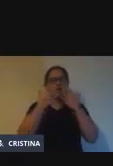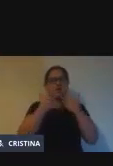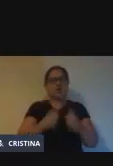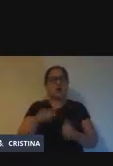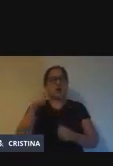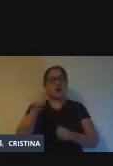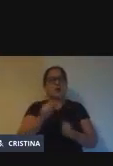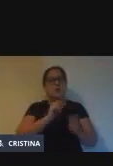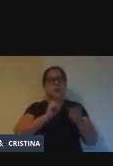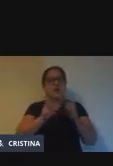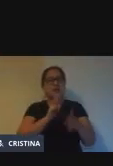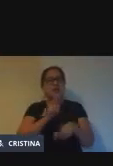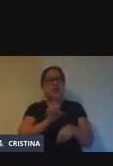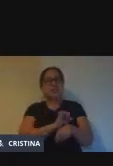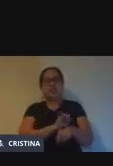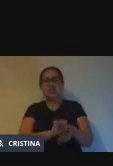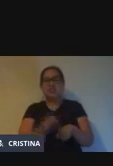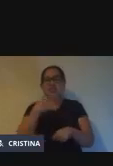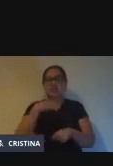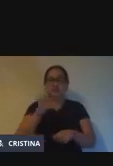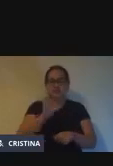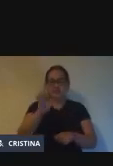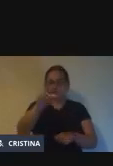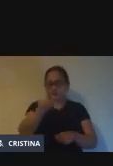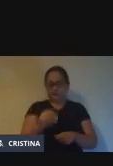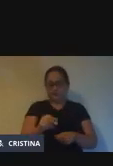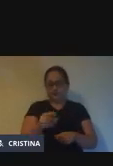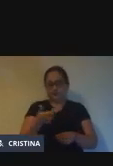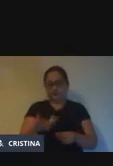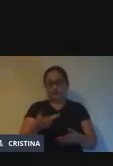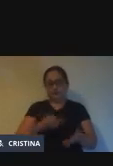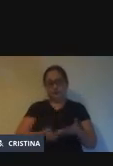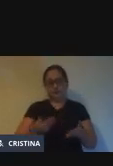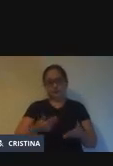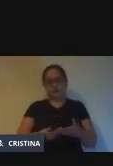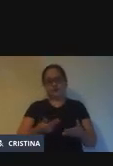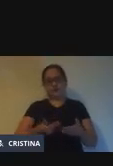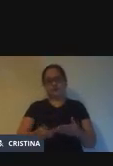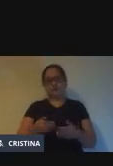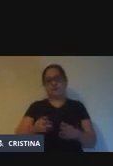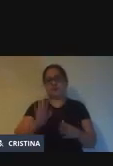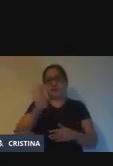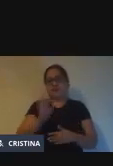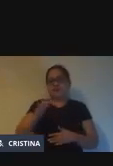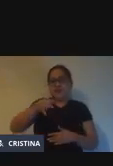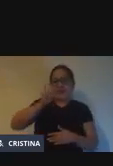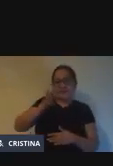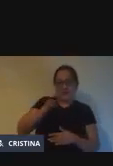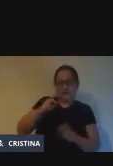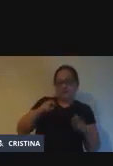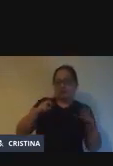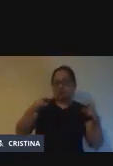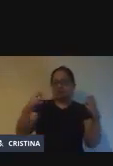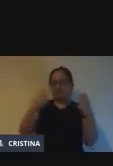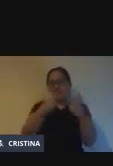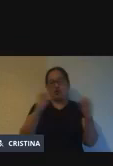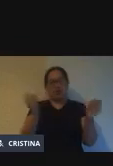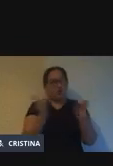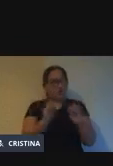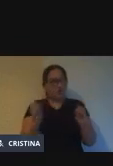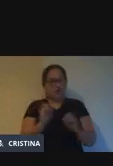superflua. Vamos, no es una charla que tengamos de café, no es una